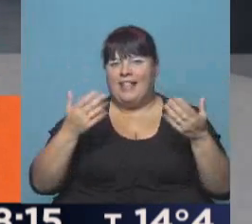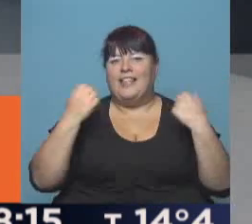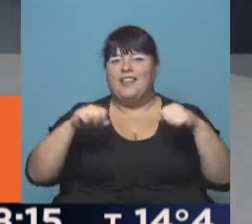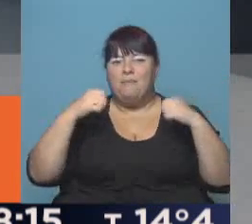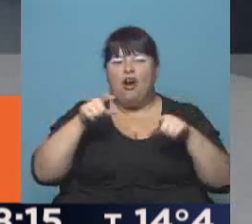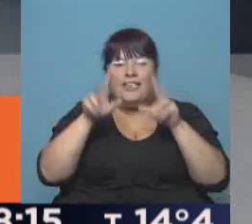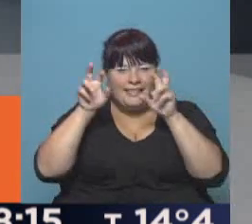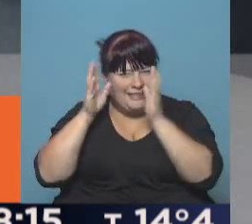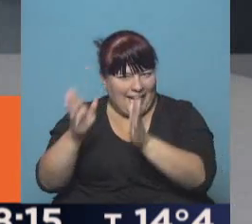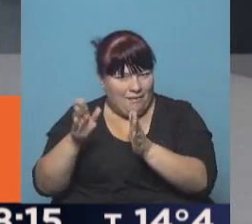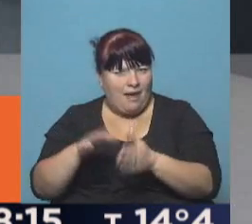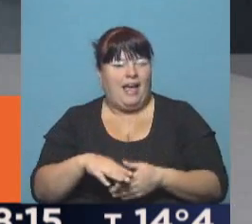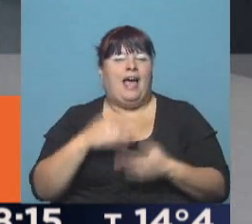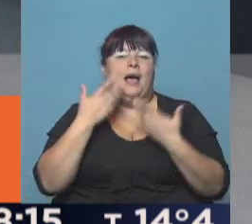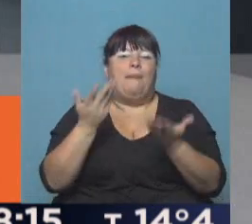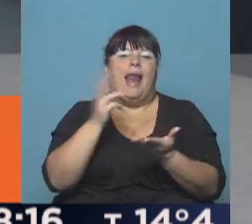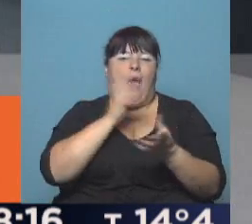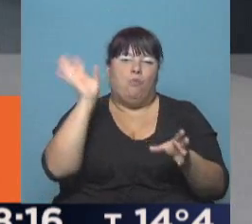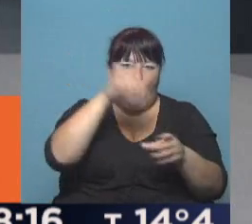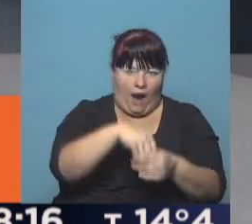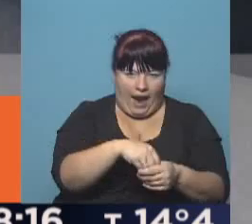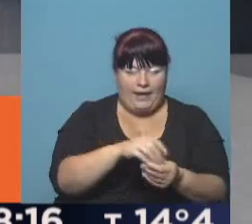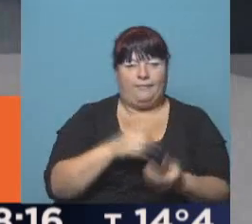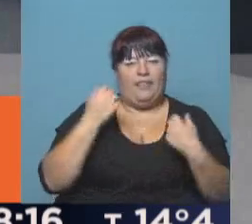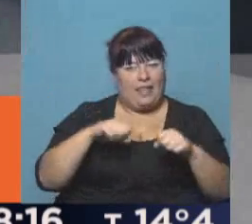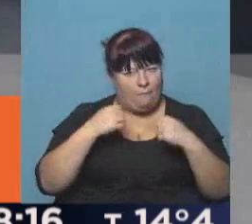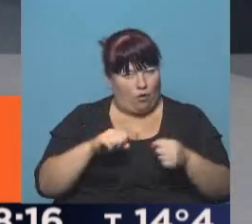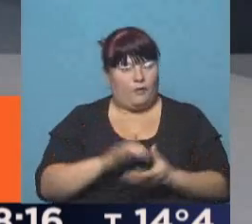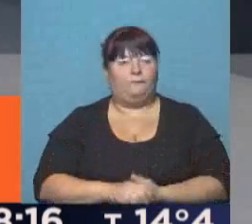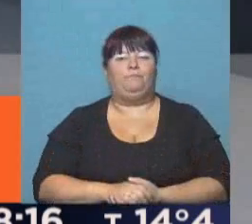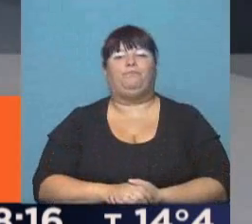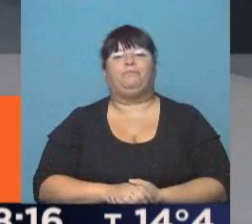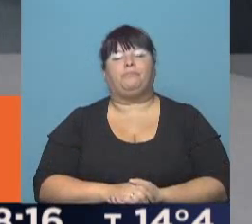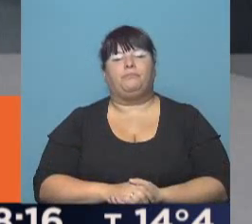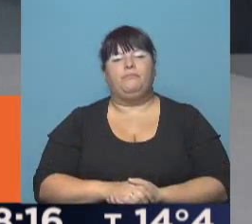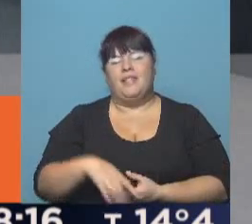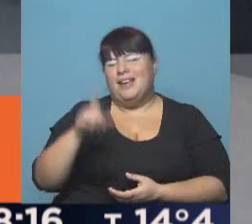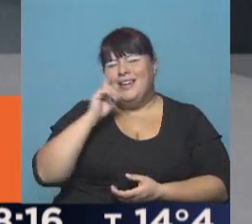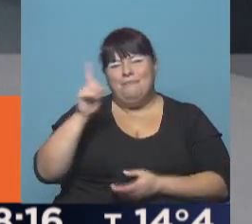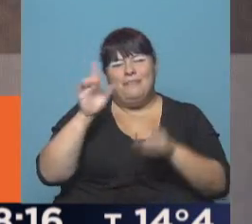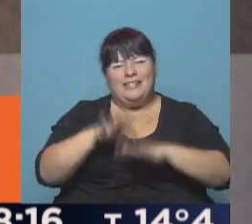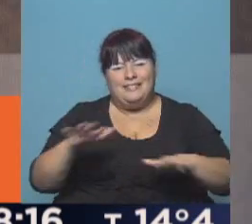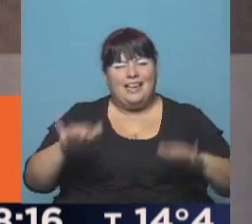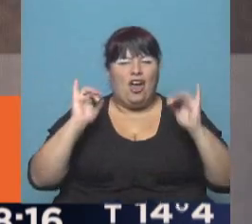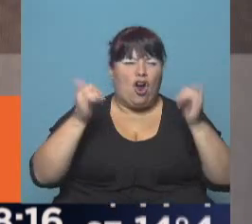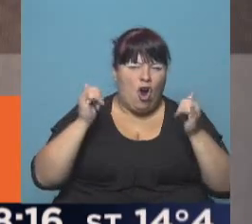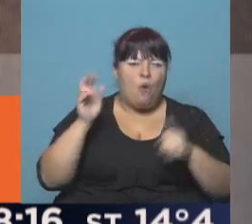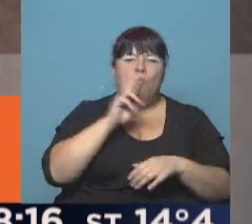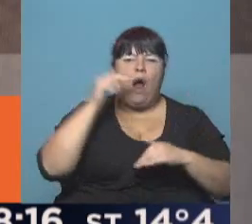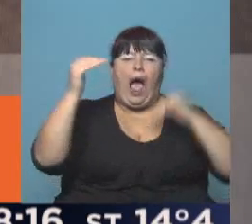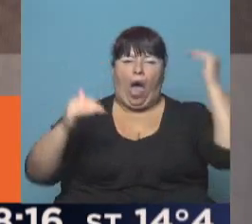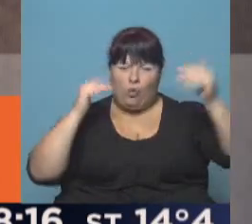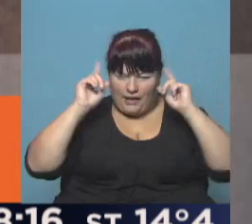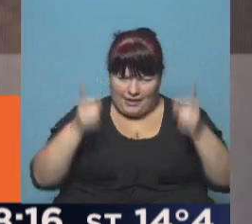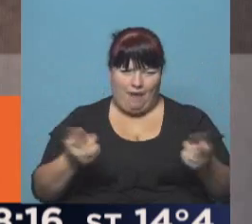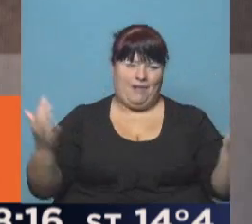en ese aspecto principalmente en acercar a la mujer al deporte y miles de niñas jóvenes y mujeres adultas